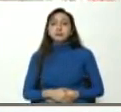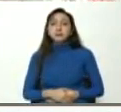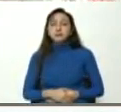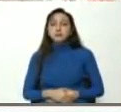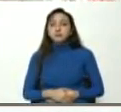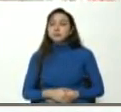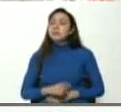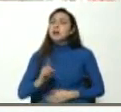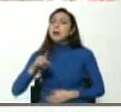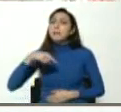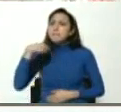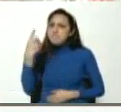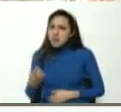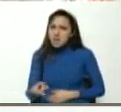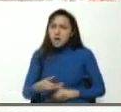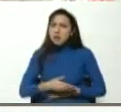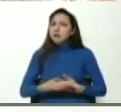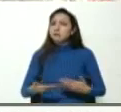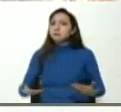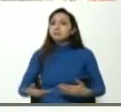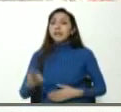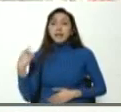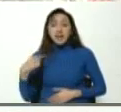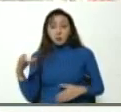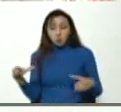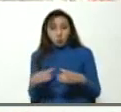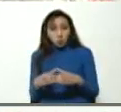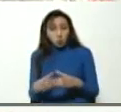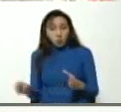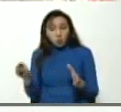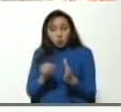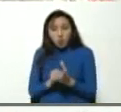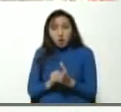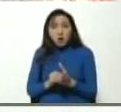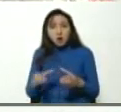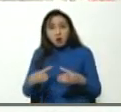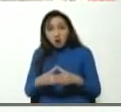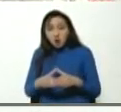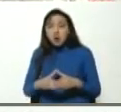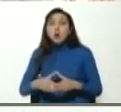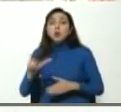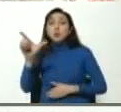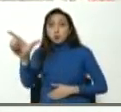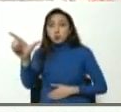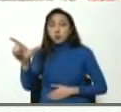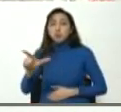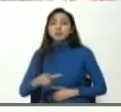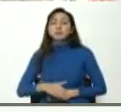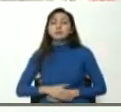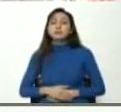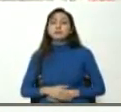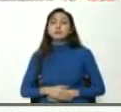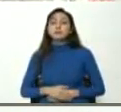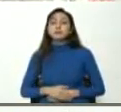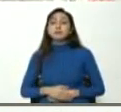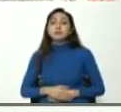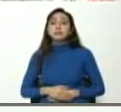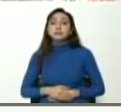mañana tenemos una reunión de la dirección nacional del partido socialista unido de venezuela